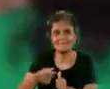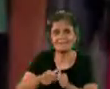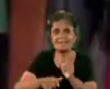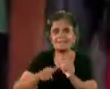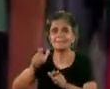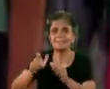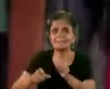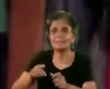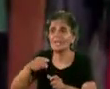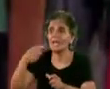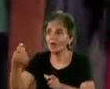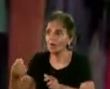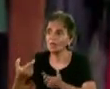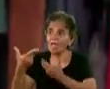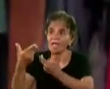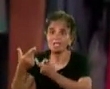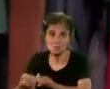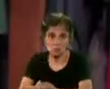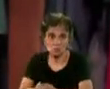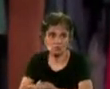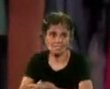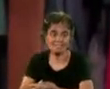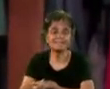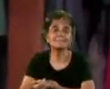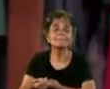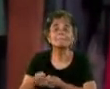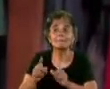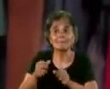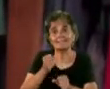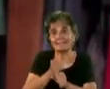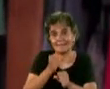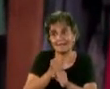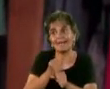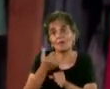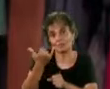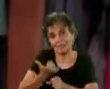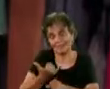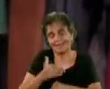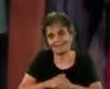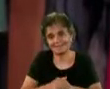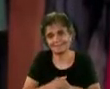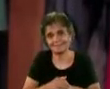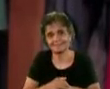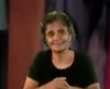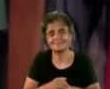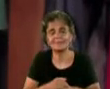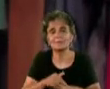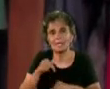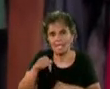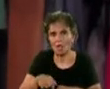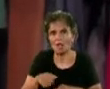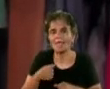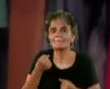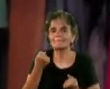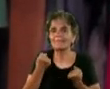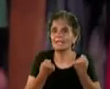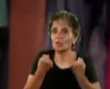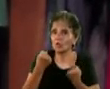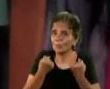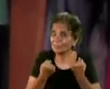le sirva y al mismo tiempo pueda tener otras oportunidades de trabajo, ya que definitivamente la situación económica no está para